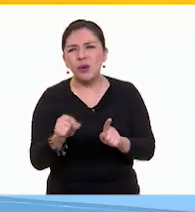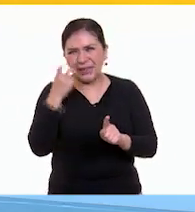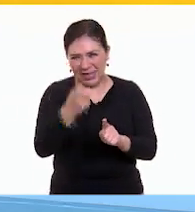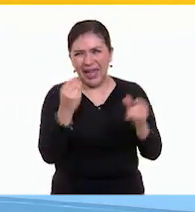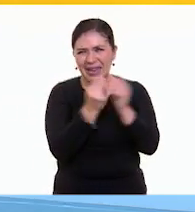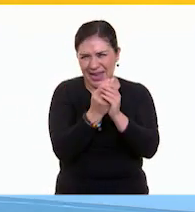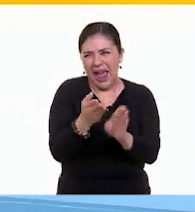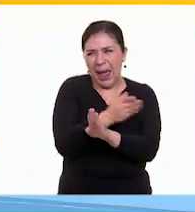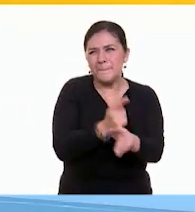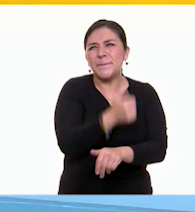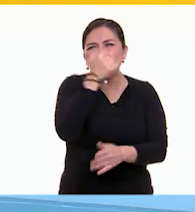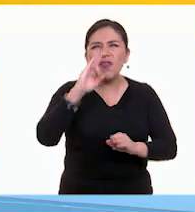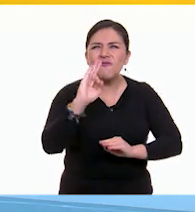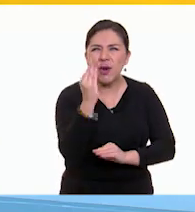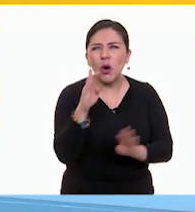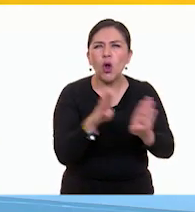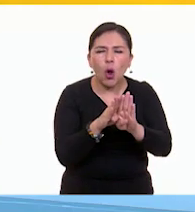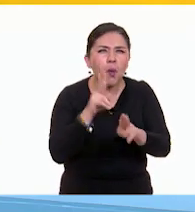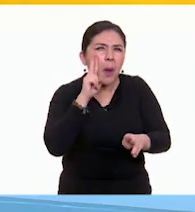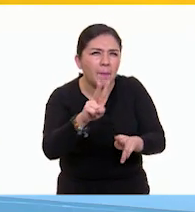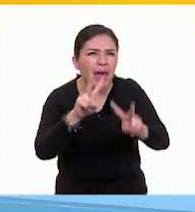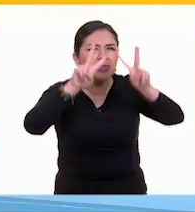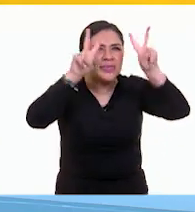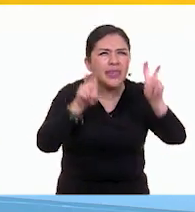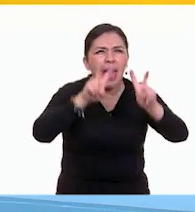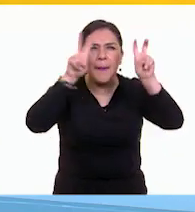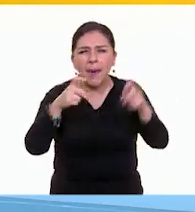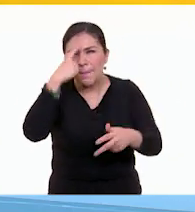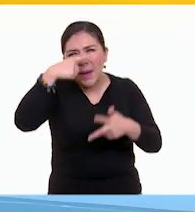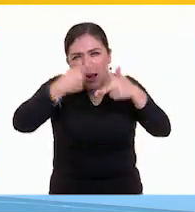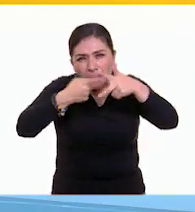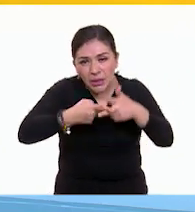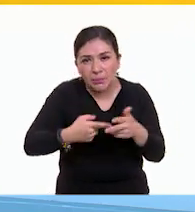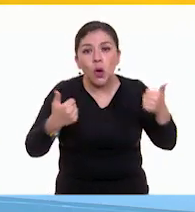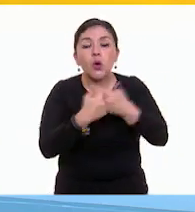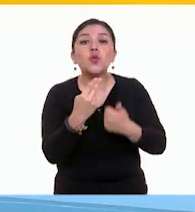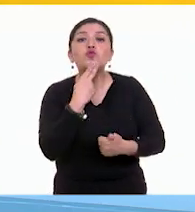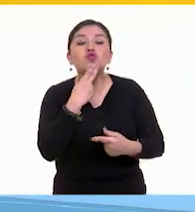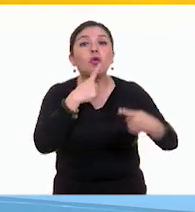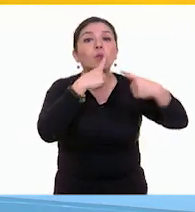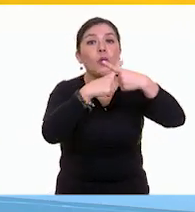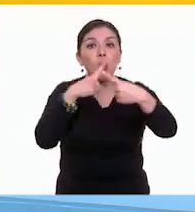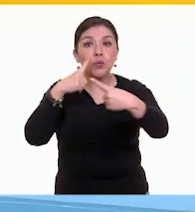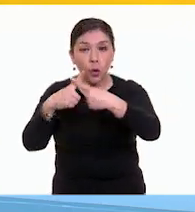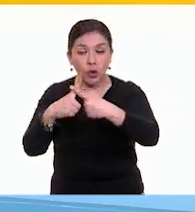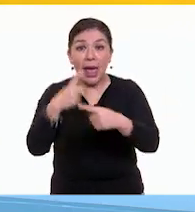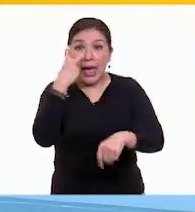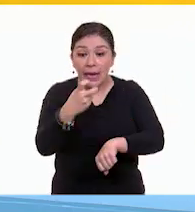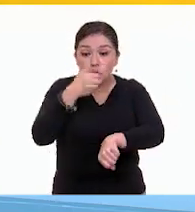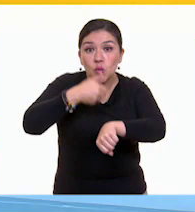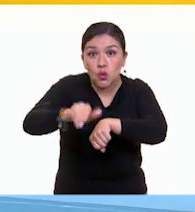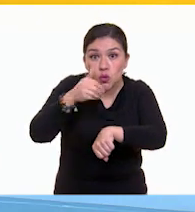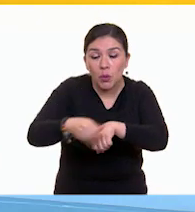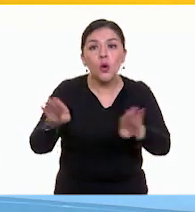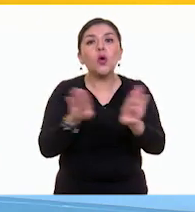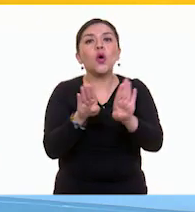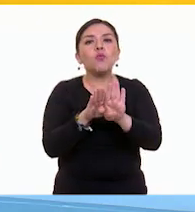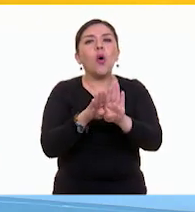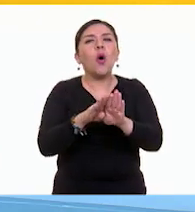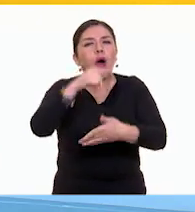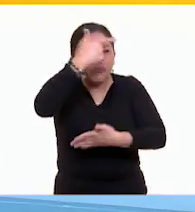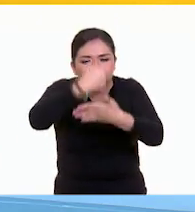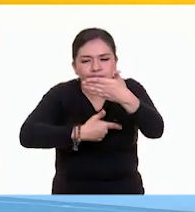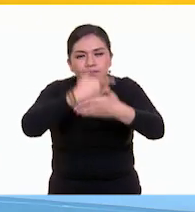esa clase donde relacionamos varios contenidos matemáticos con el uso de los múltiplos, de los números, como el cálculo